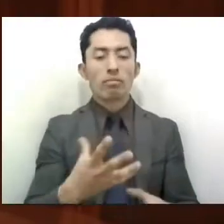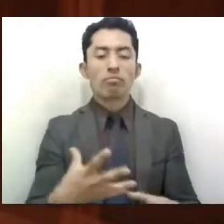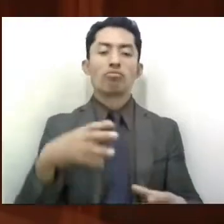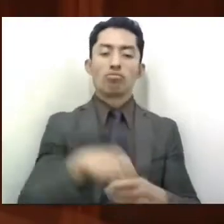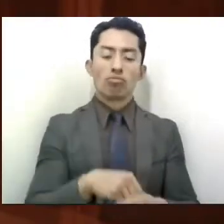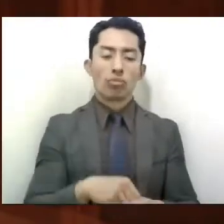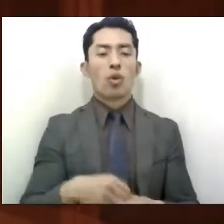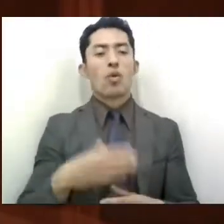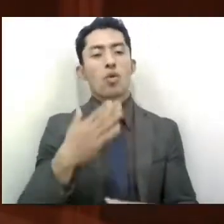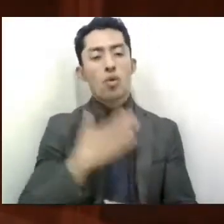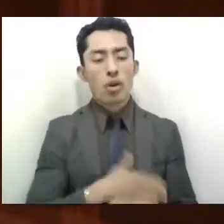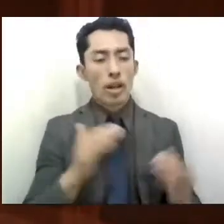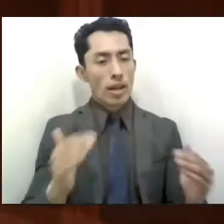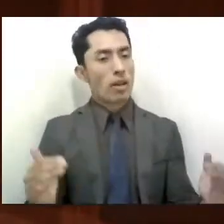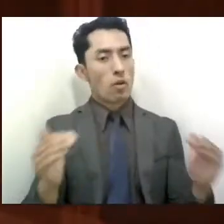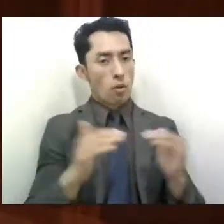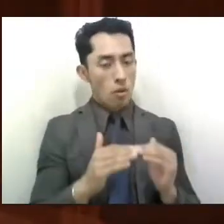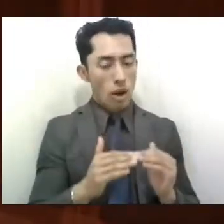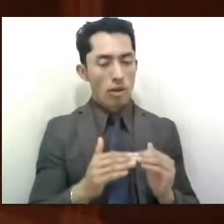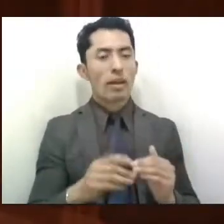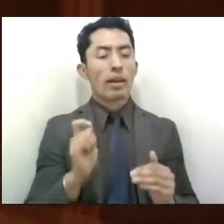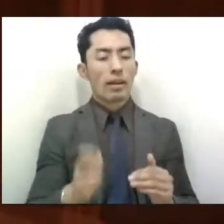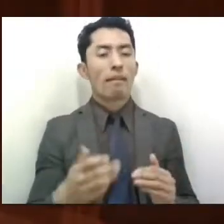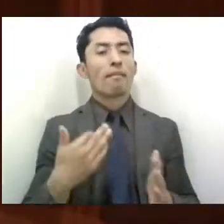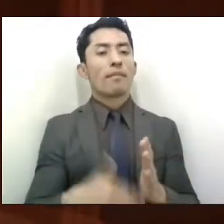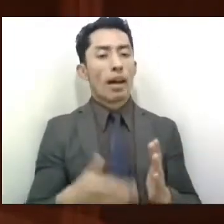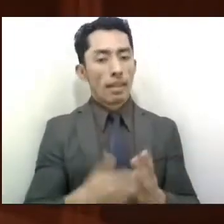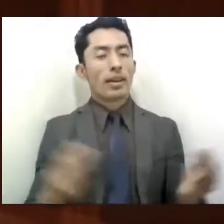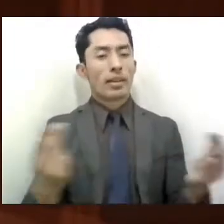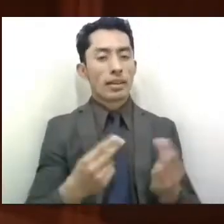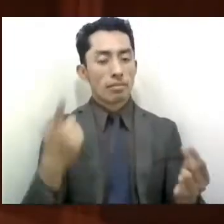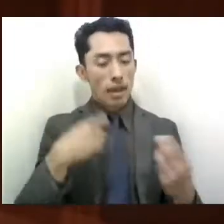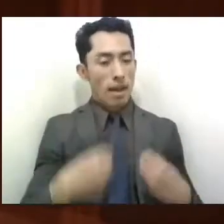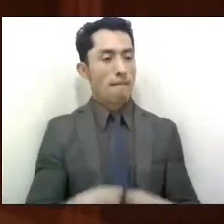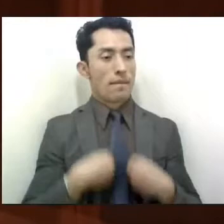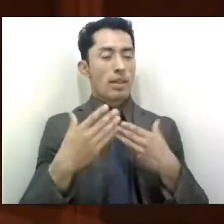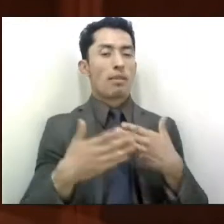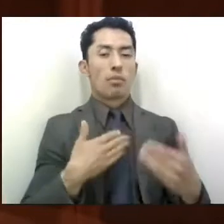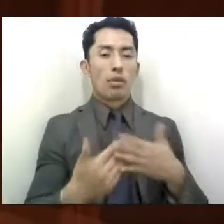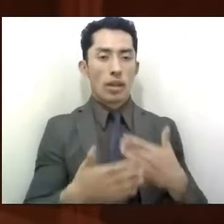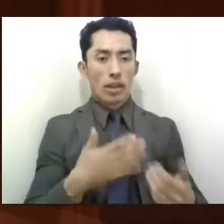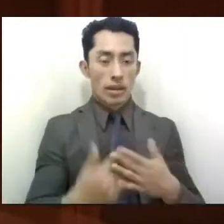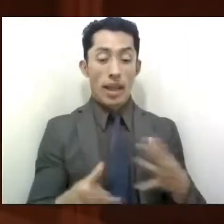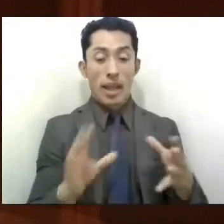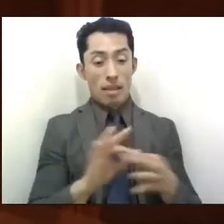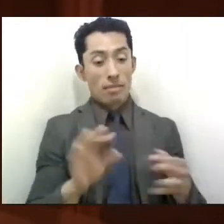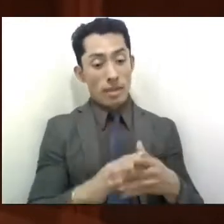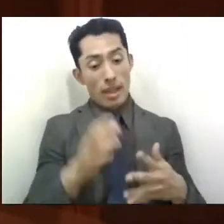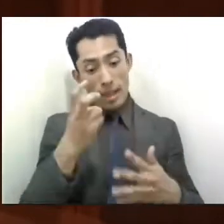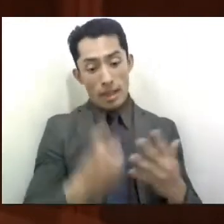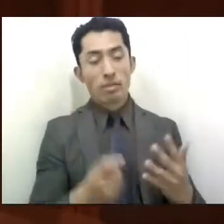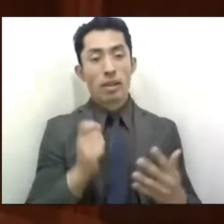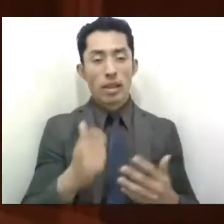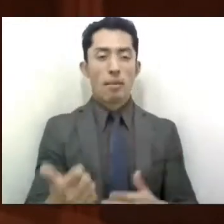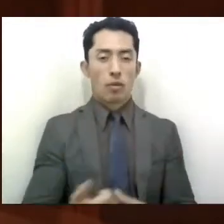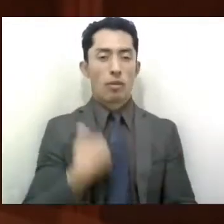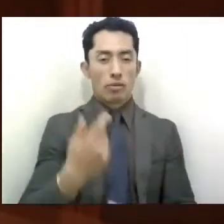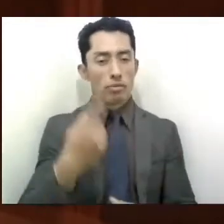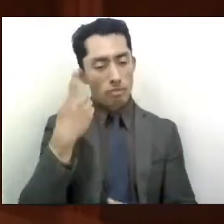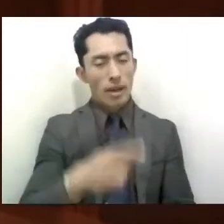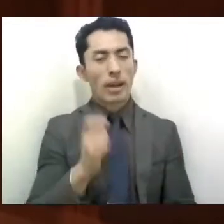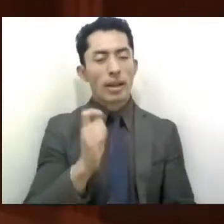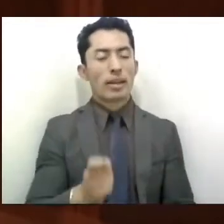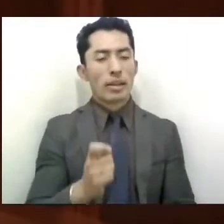igualitarias, que requiere la dinámica de la vida moderna. Por lo anterior, aprovecho la ocasión para pedir a nombre de